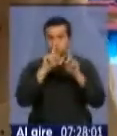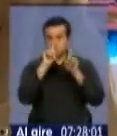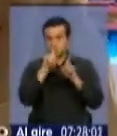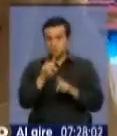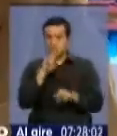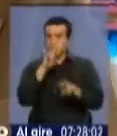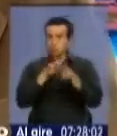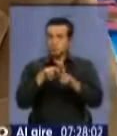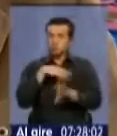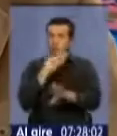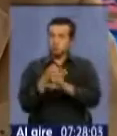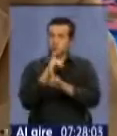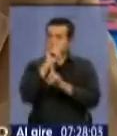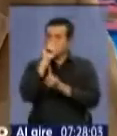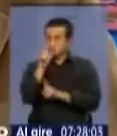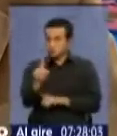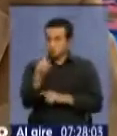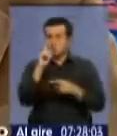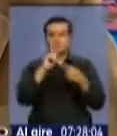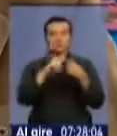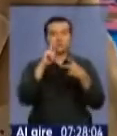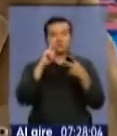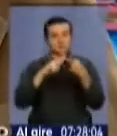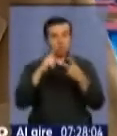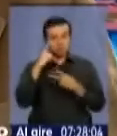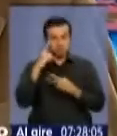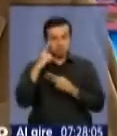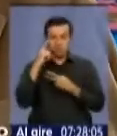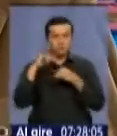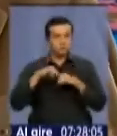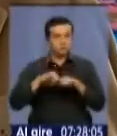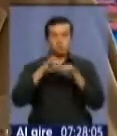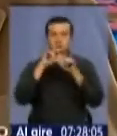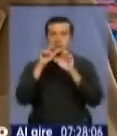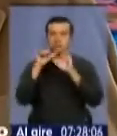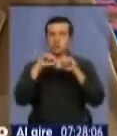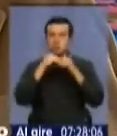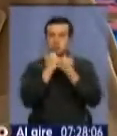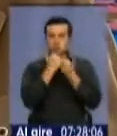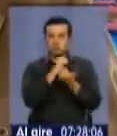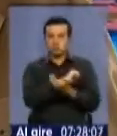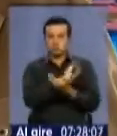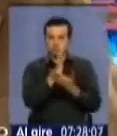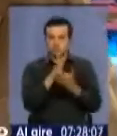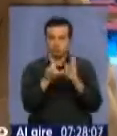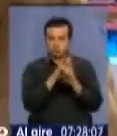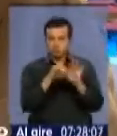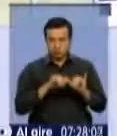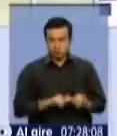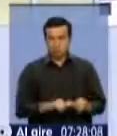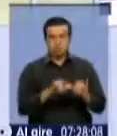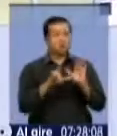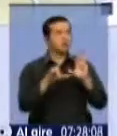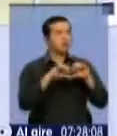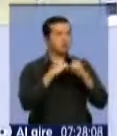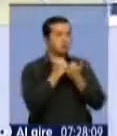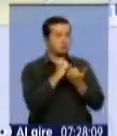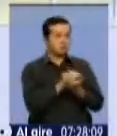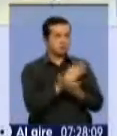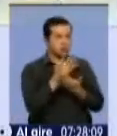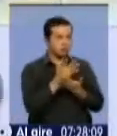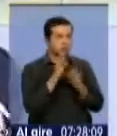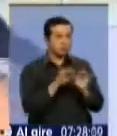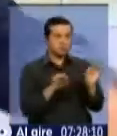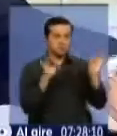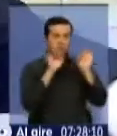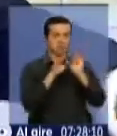preguntas que vamos a hacerlo, pero también vamos a seguir avanzando en temas de la legislación, que es necesario no solamente... Ya, pero el tema de la legislación es